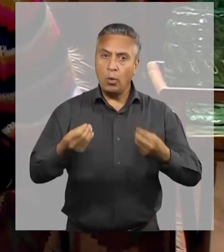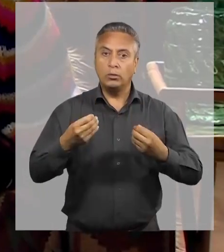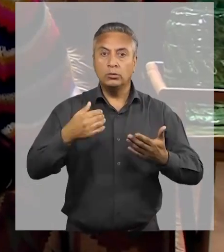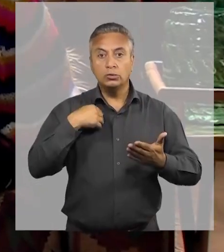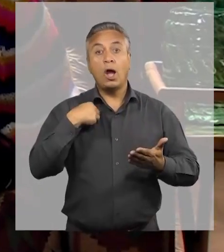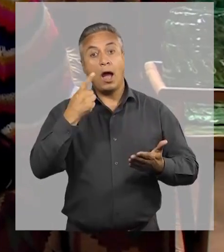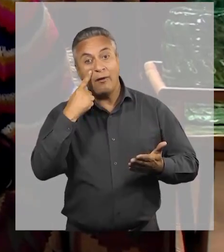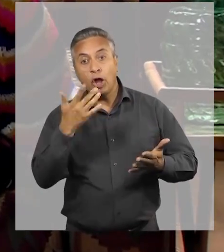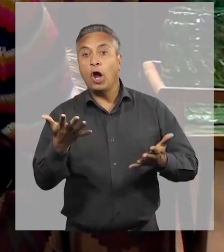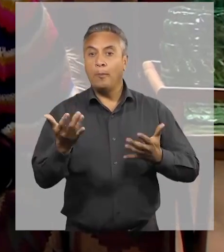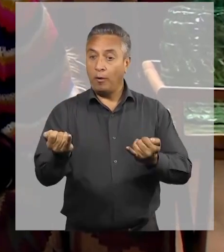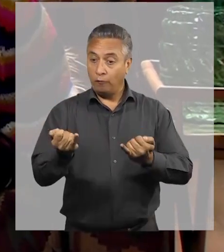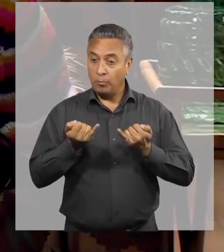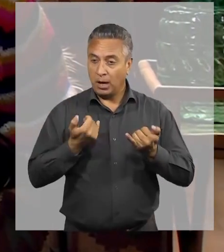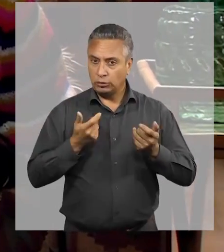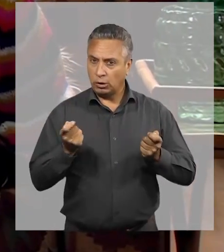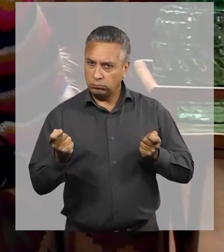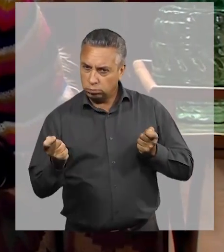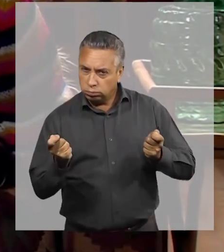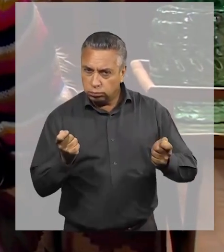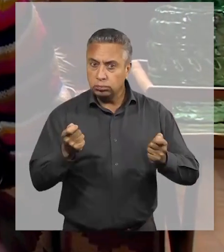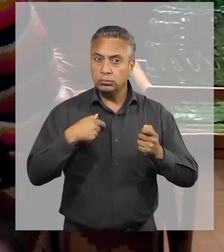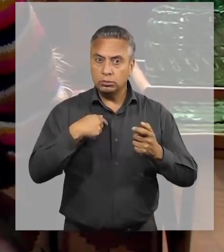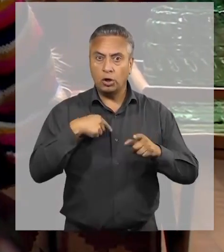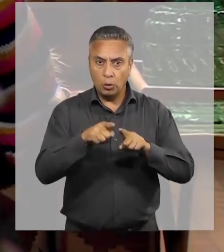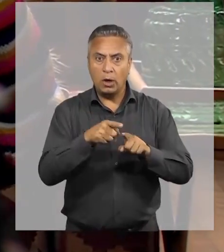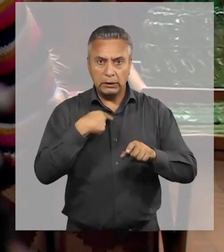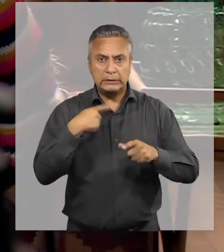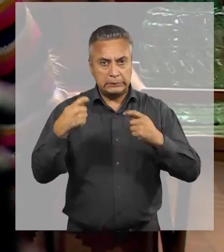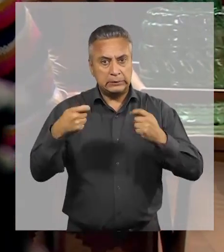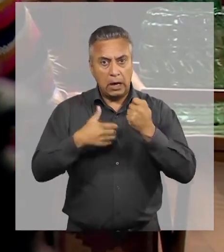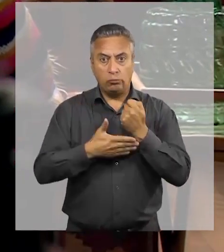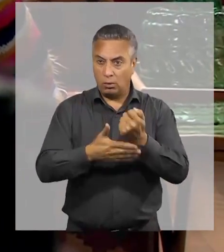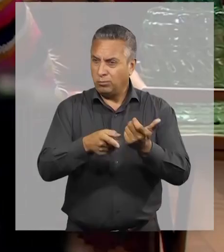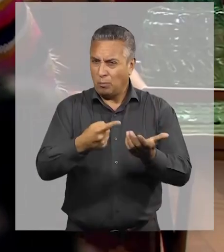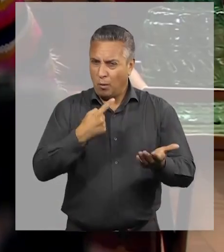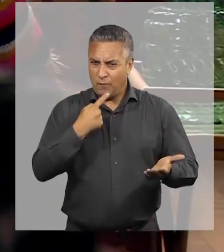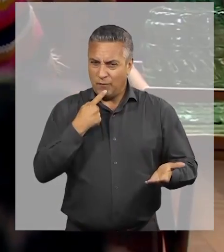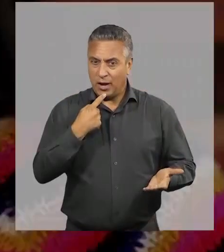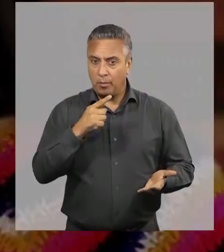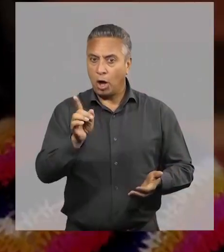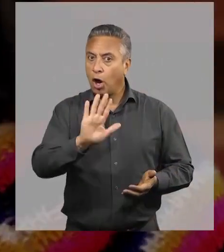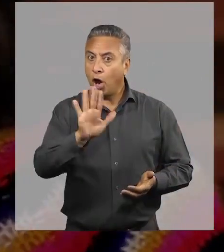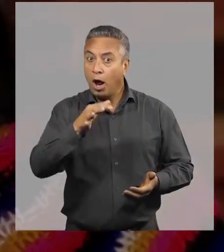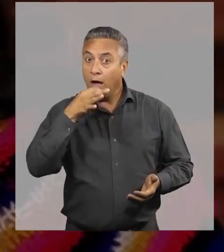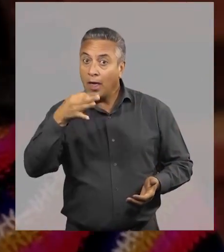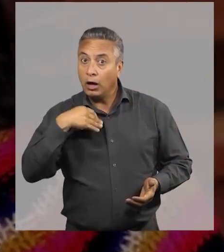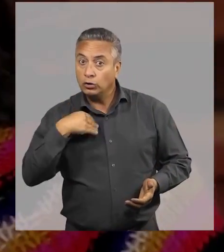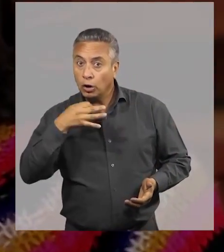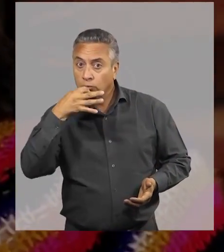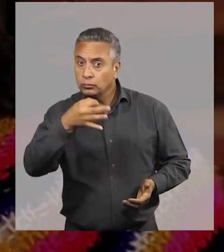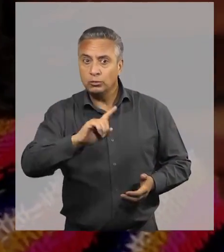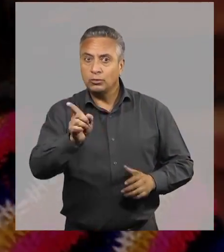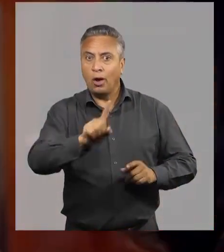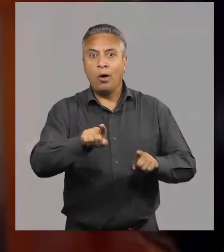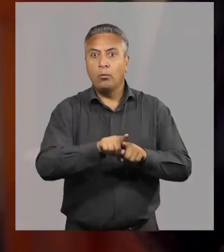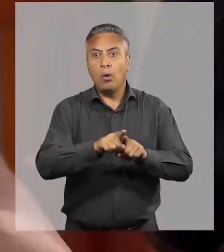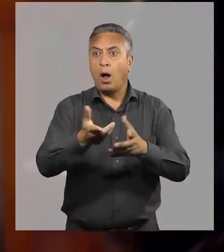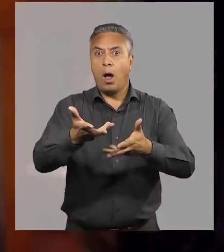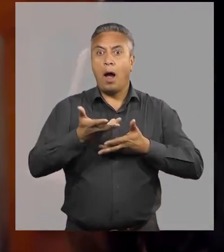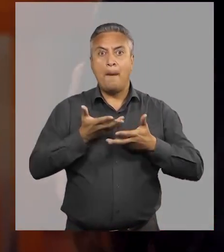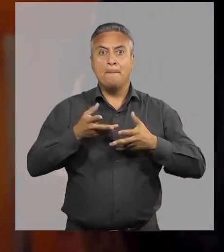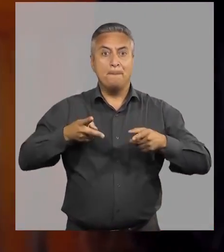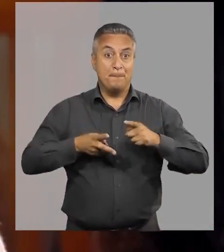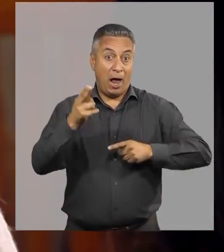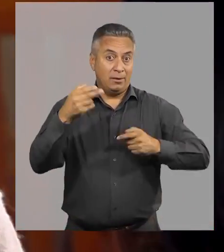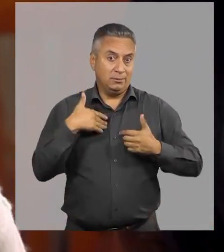bueno que me hayáis contado porque así yo veo cómo administro la información y trato de ayudar si esta cuestión es muy fea. Pero no le digas que yo te conté, porque si no,